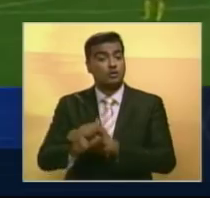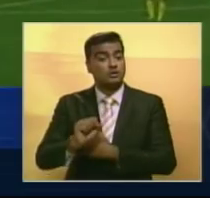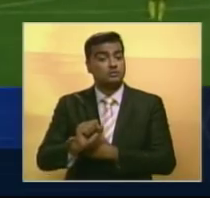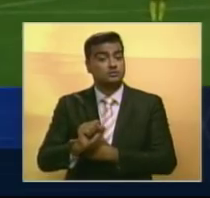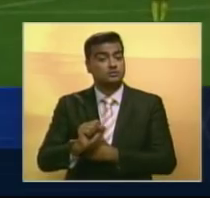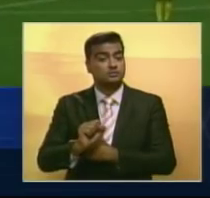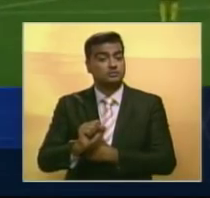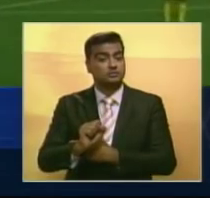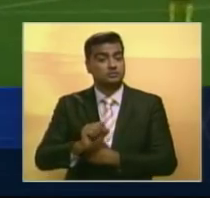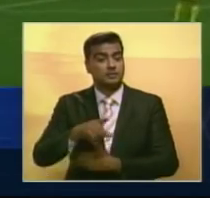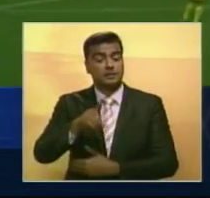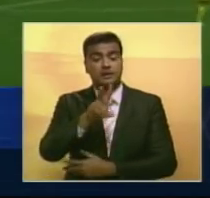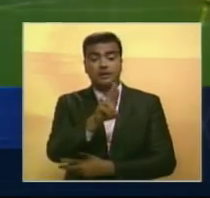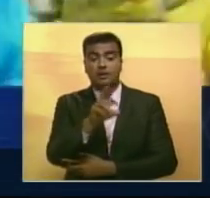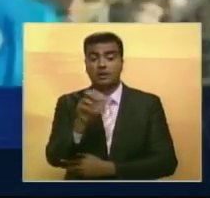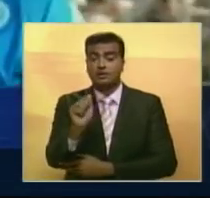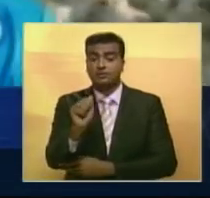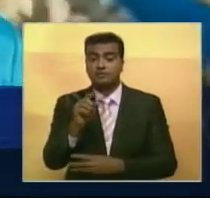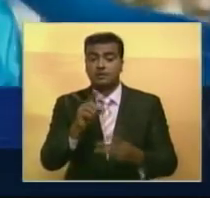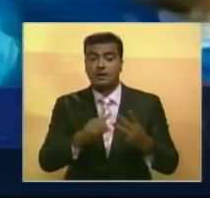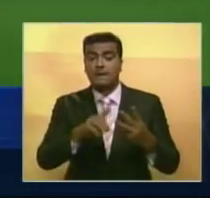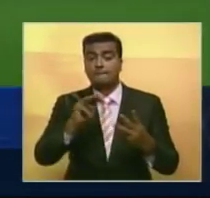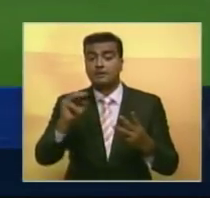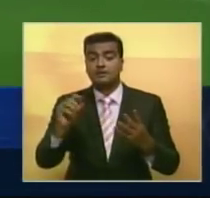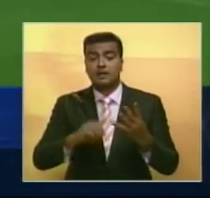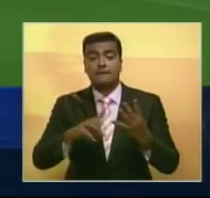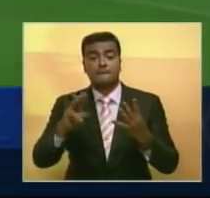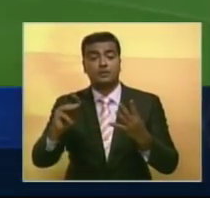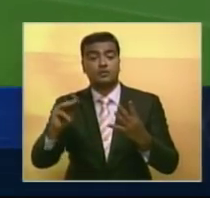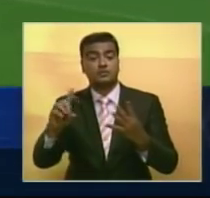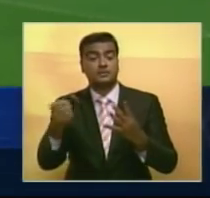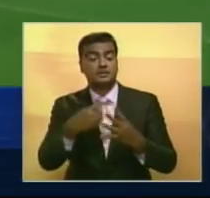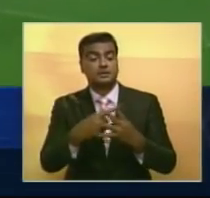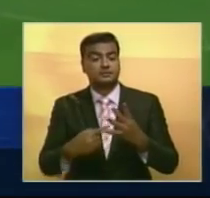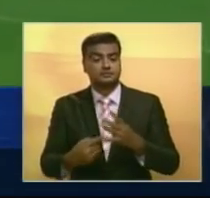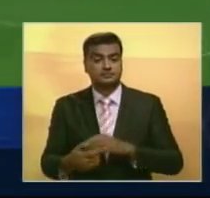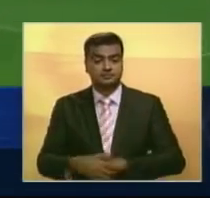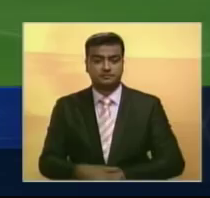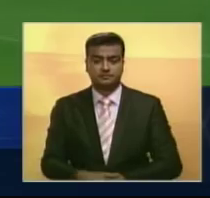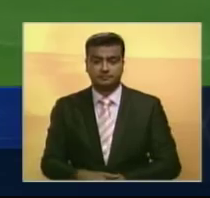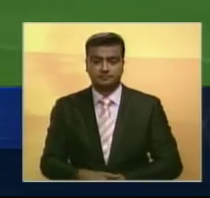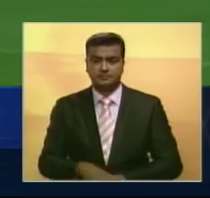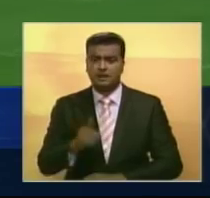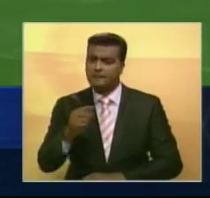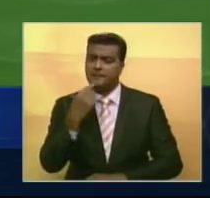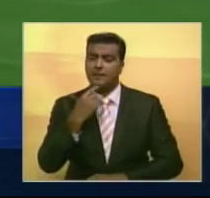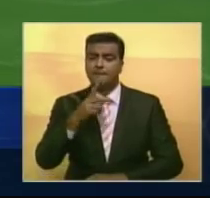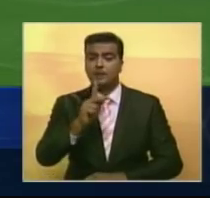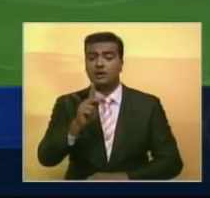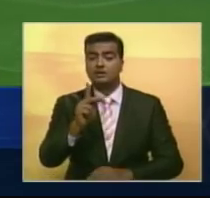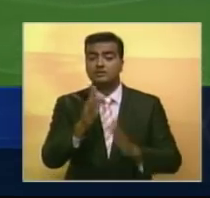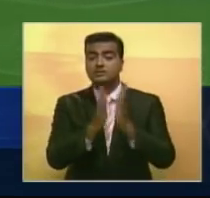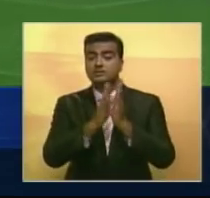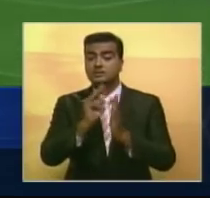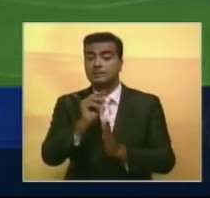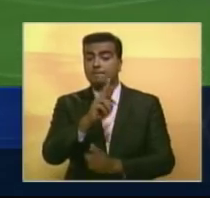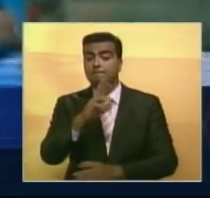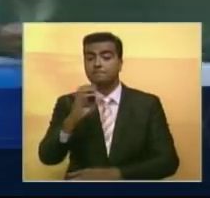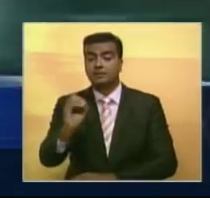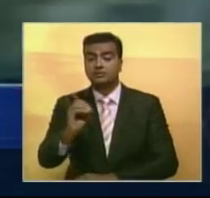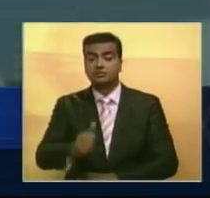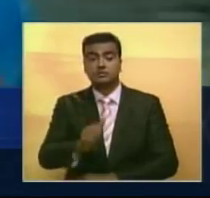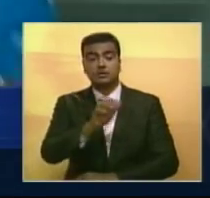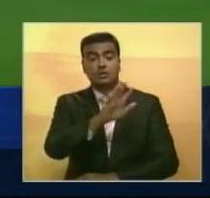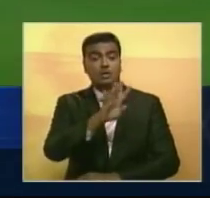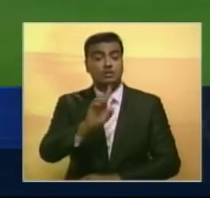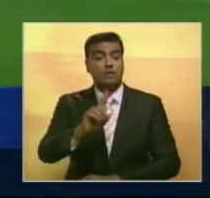Sarri fueron de Raúl Albiol, Mark Hamsik y Manolio Gabbiadini. Por el conjunto local descontó Paolo San Marco. Así el Napoli suma